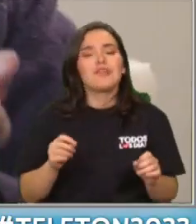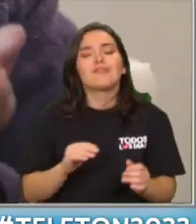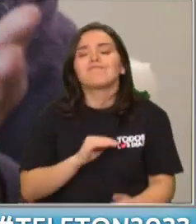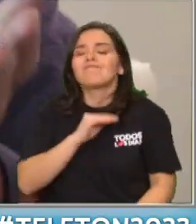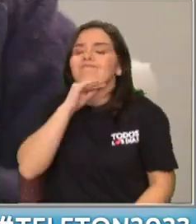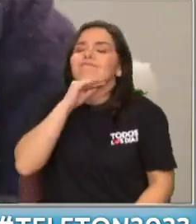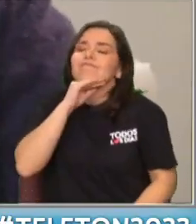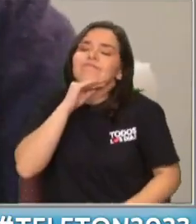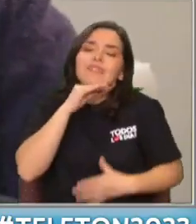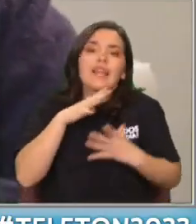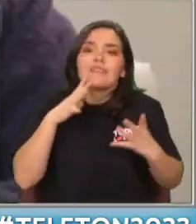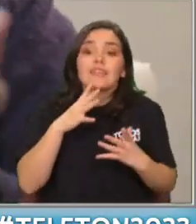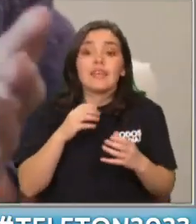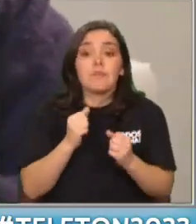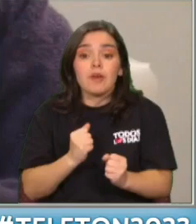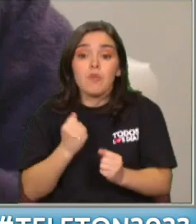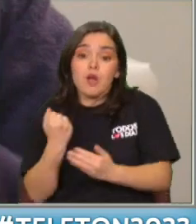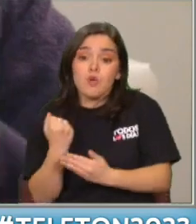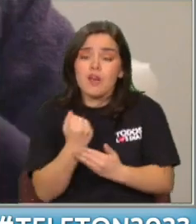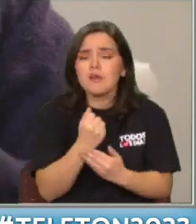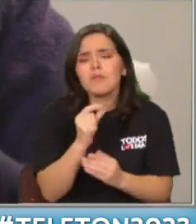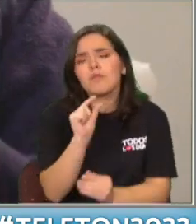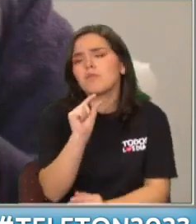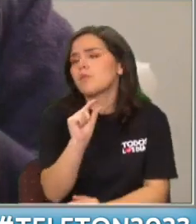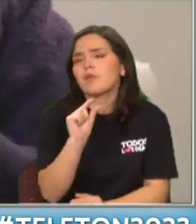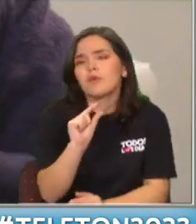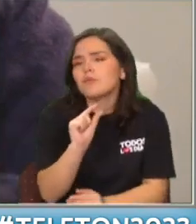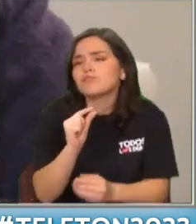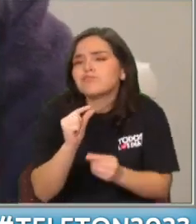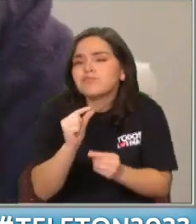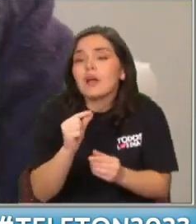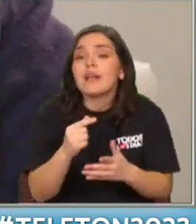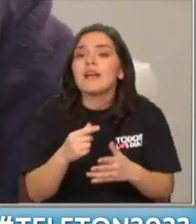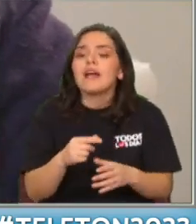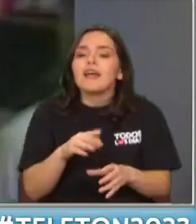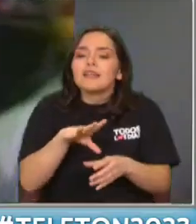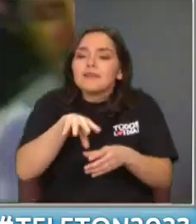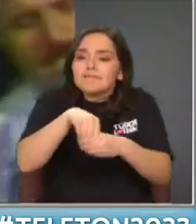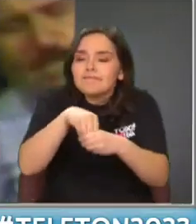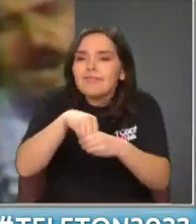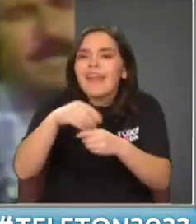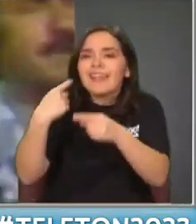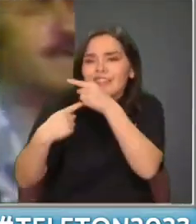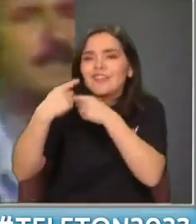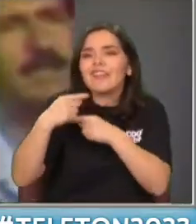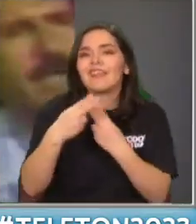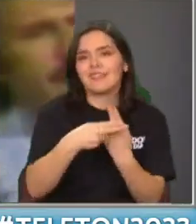pequeño granito de arena, un aporte pequeño, ser parte de la historia de la Teletón.